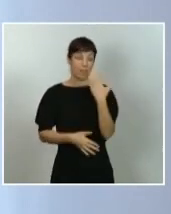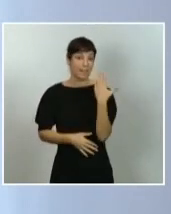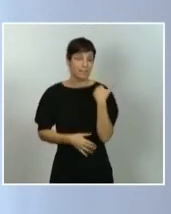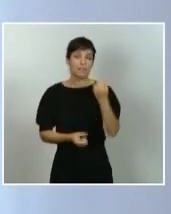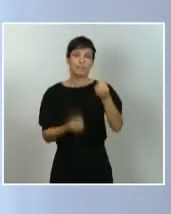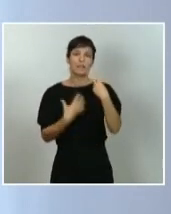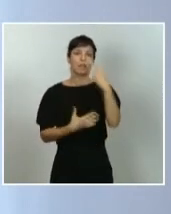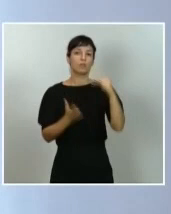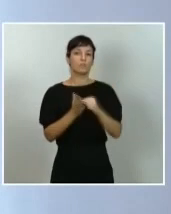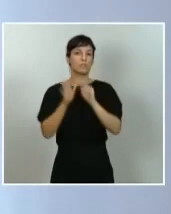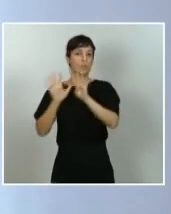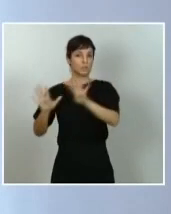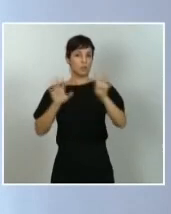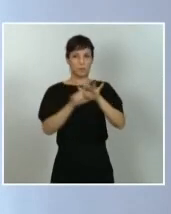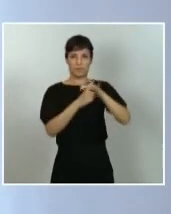las dijimos